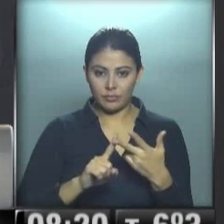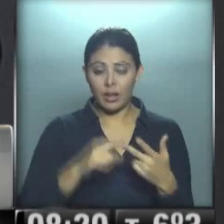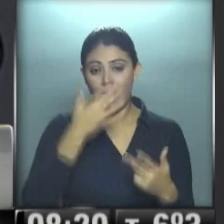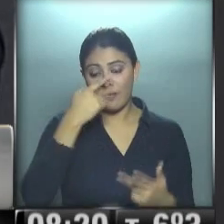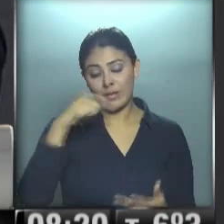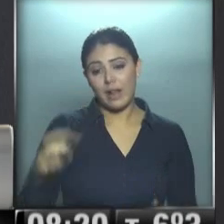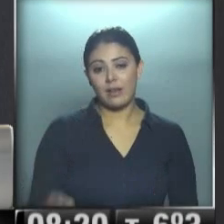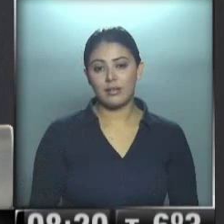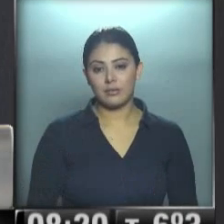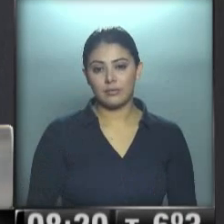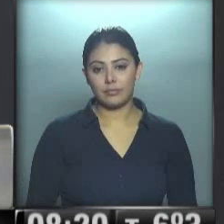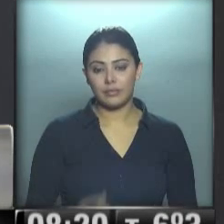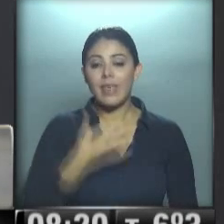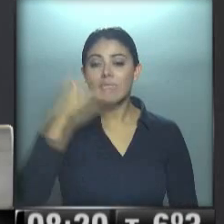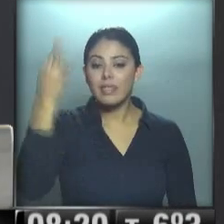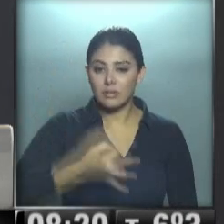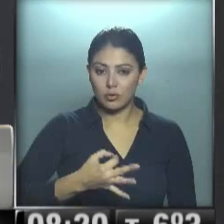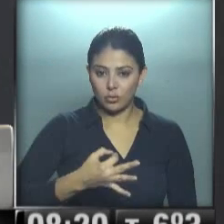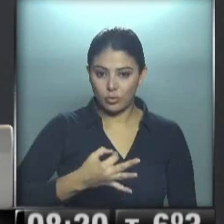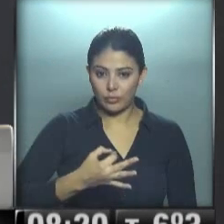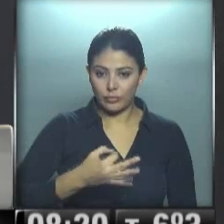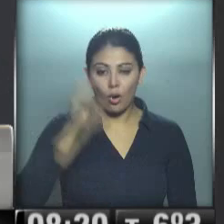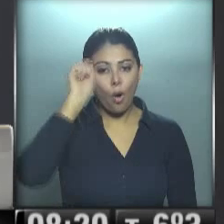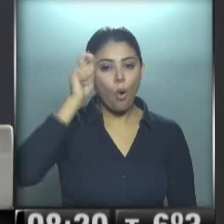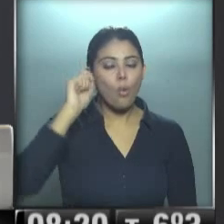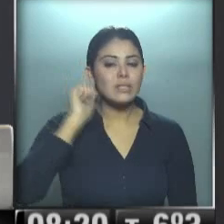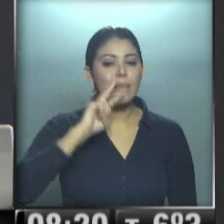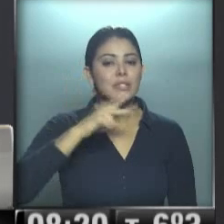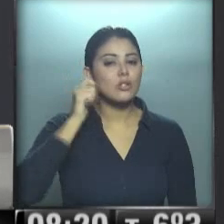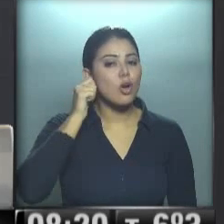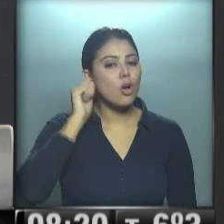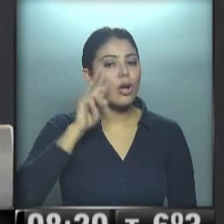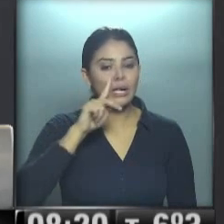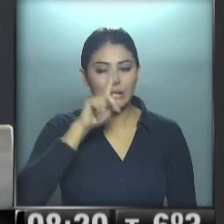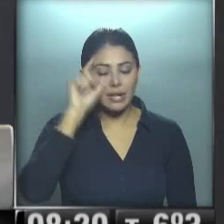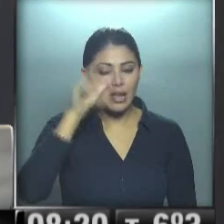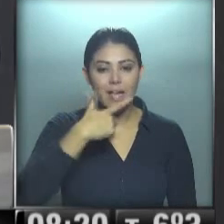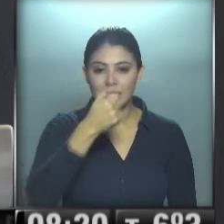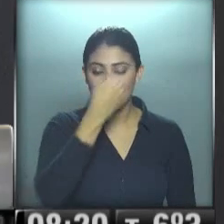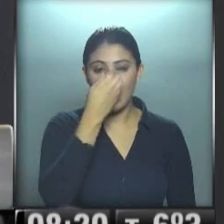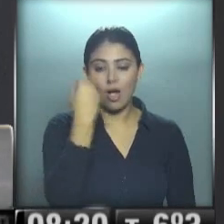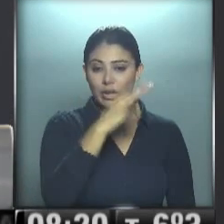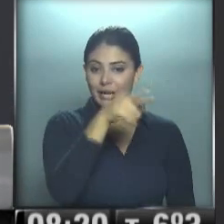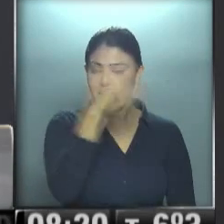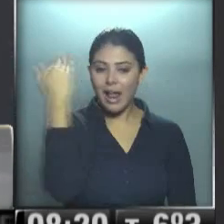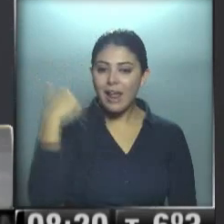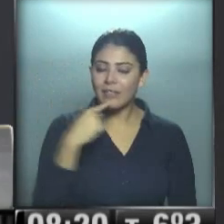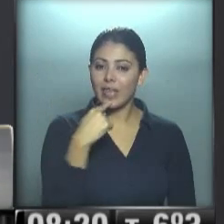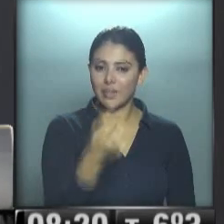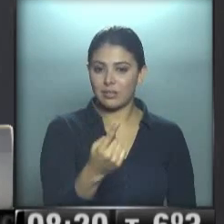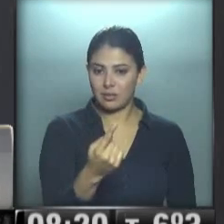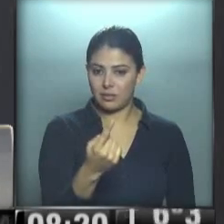definitiva el fallo del juez griesa original e inicial lo que generaba es